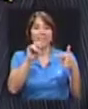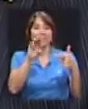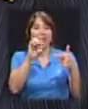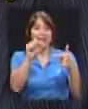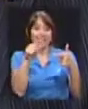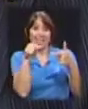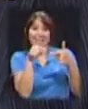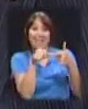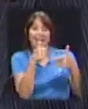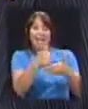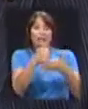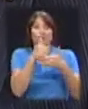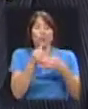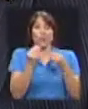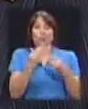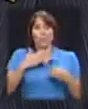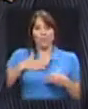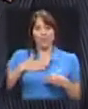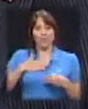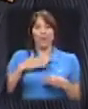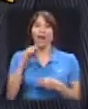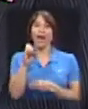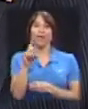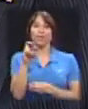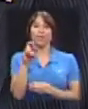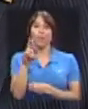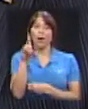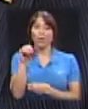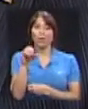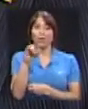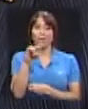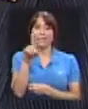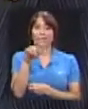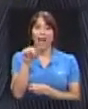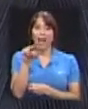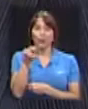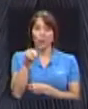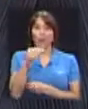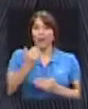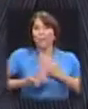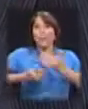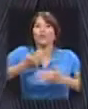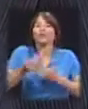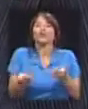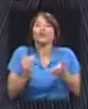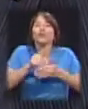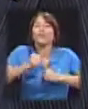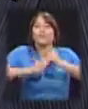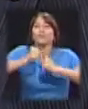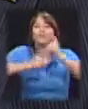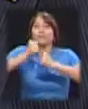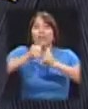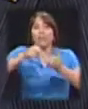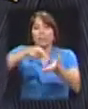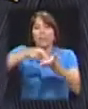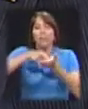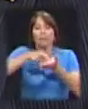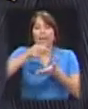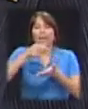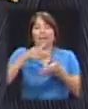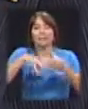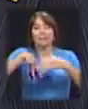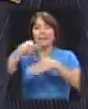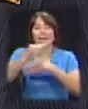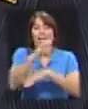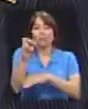y a mí, en todo el proceso de renegociación de la deuda externa de Costa Rica. Y después con Larry Summers mantuvimos una relación de